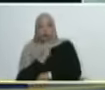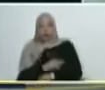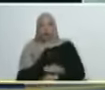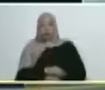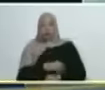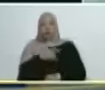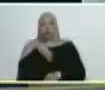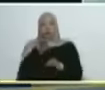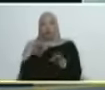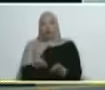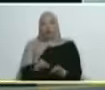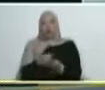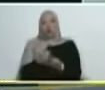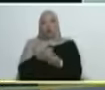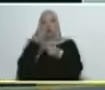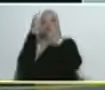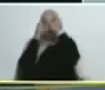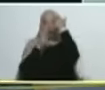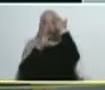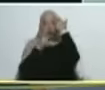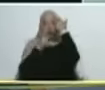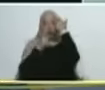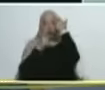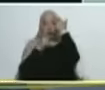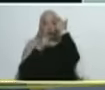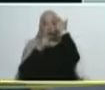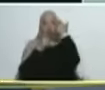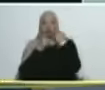la fuerza fértil de Chávez.